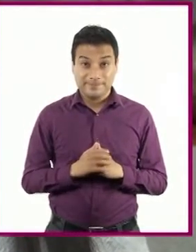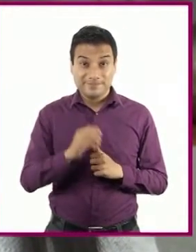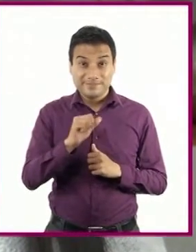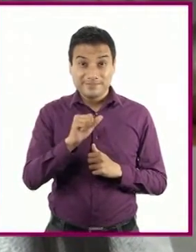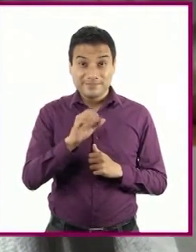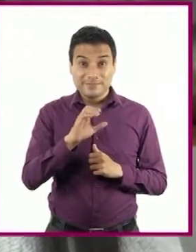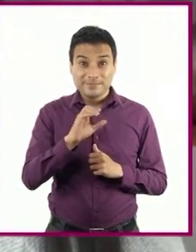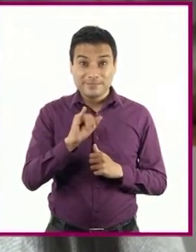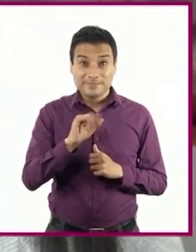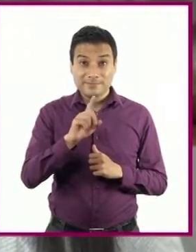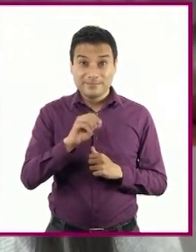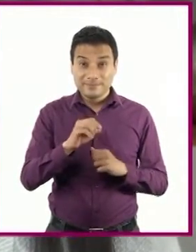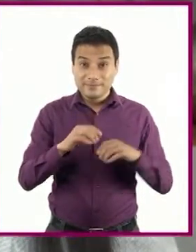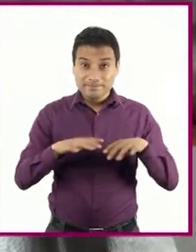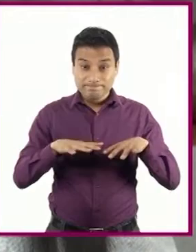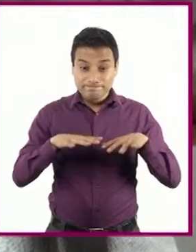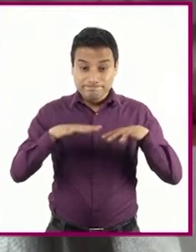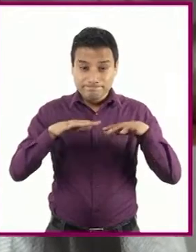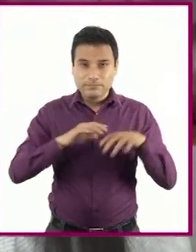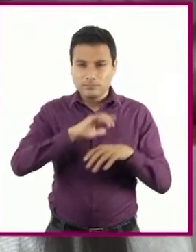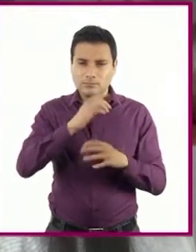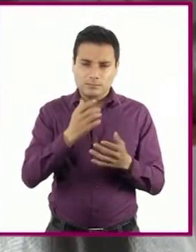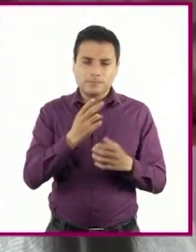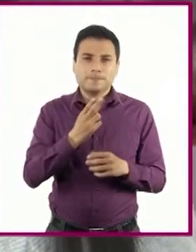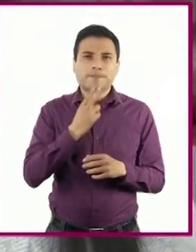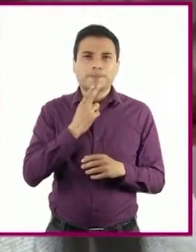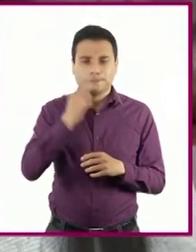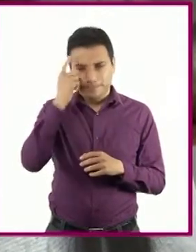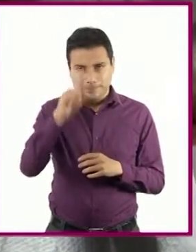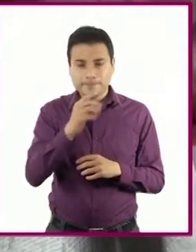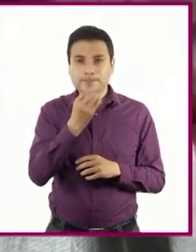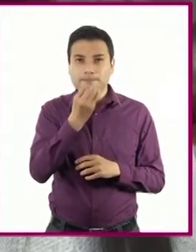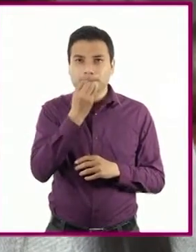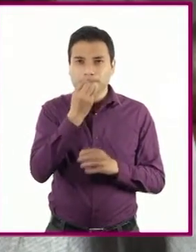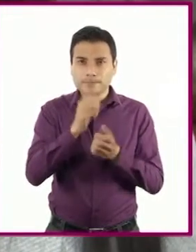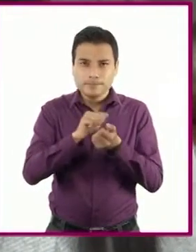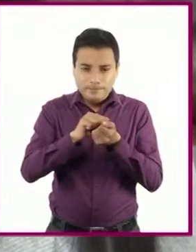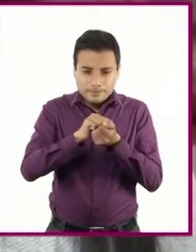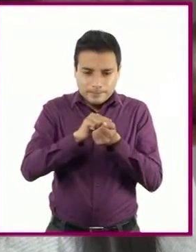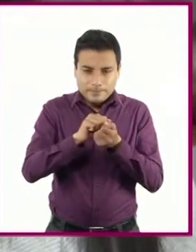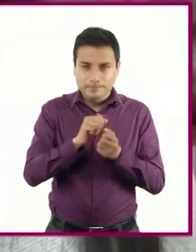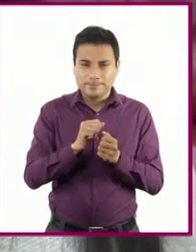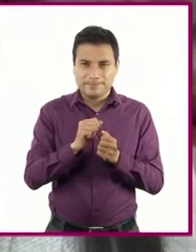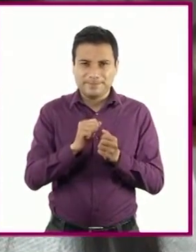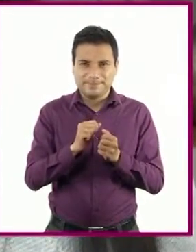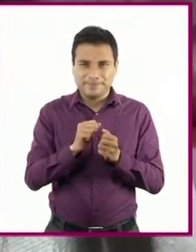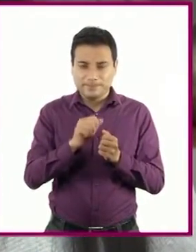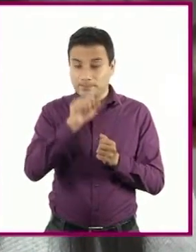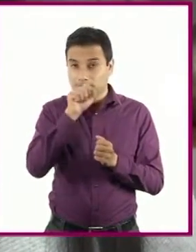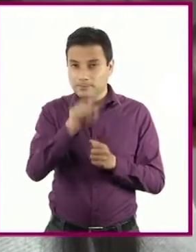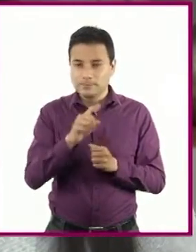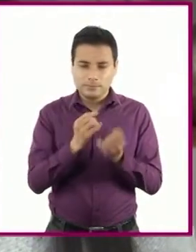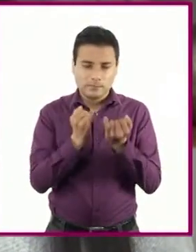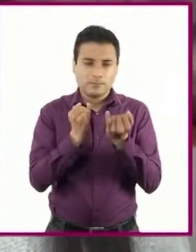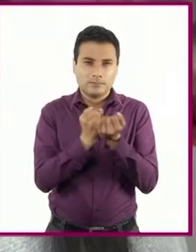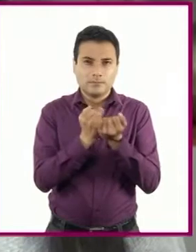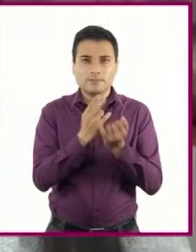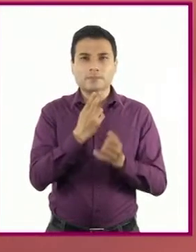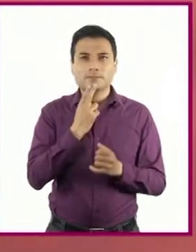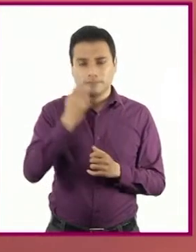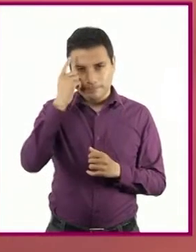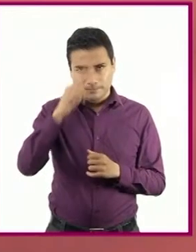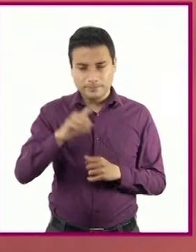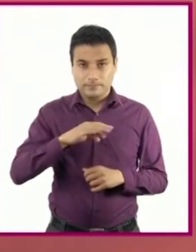solo contribuye a la digestión de alimentos, también establece un medio protector contra la proliferación de